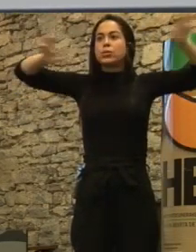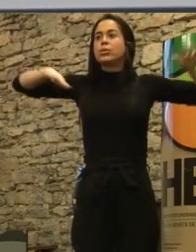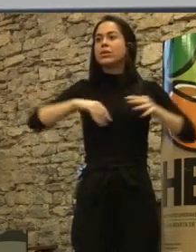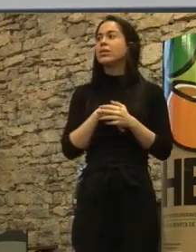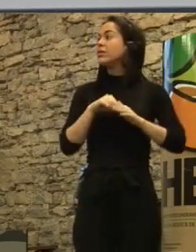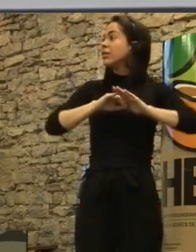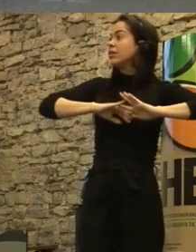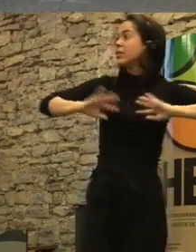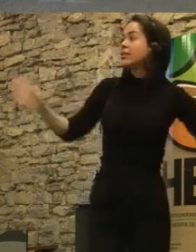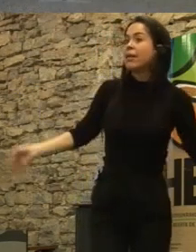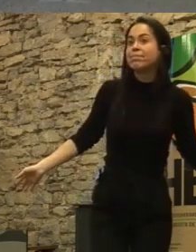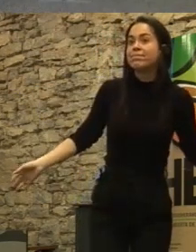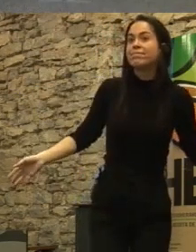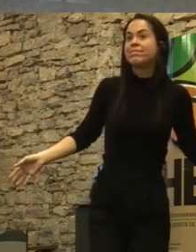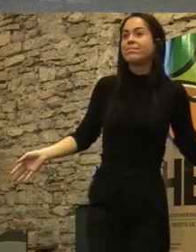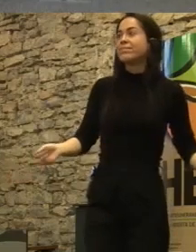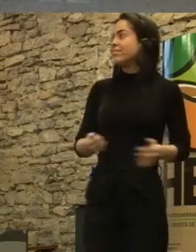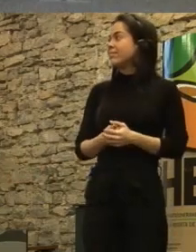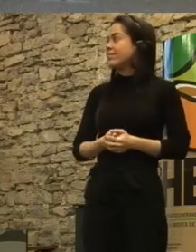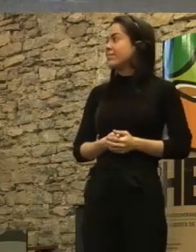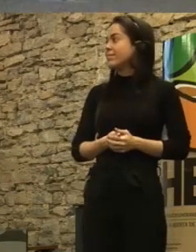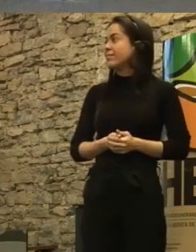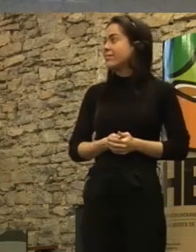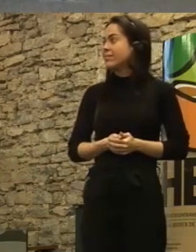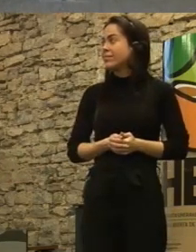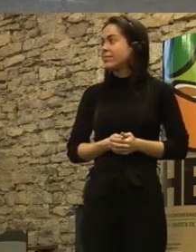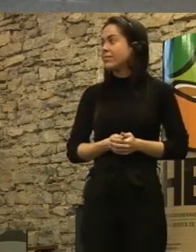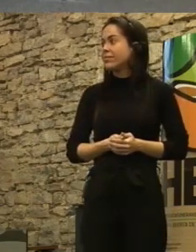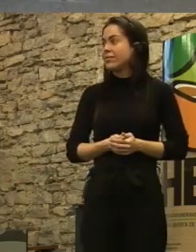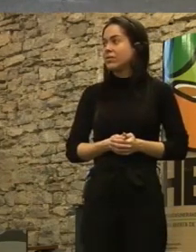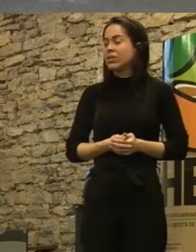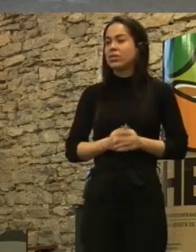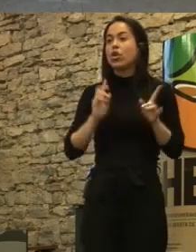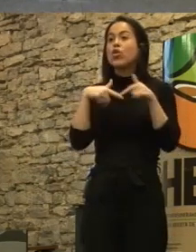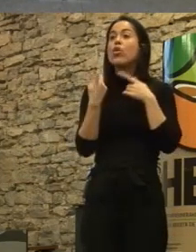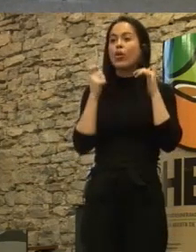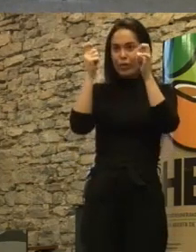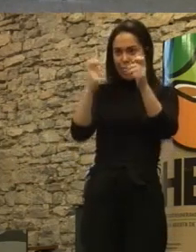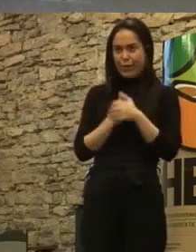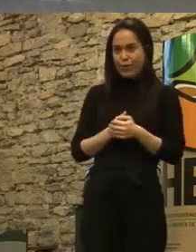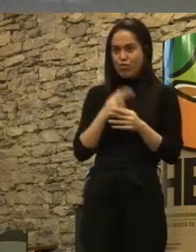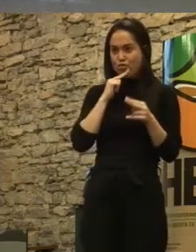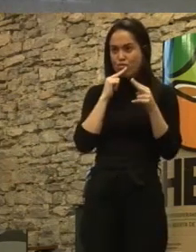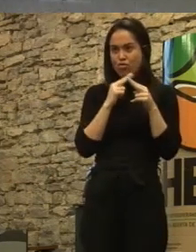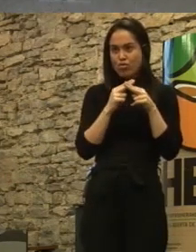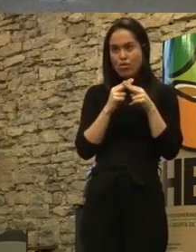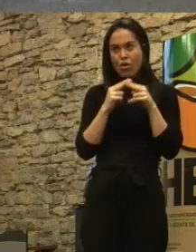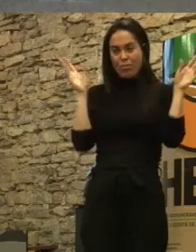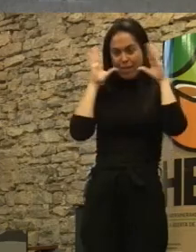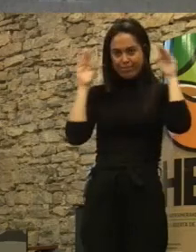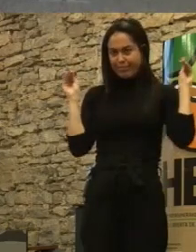ya. El nombre de las enfermeras, lo único que te preguntaba, ¿no? Del proyecto. Ah, sí, luego te lo doy, porque es un nombre